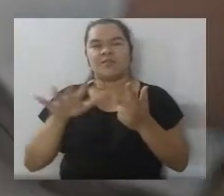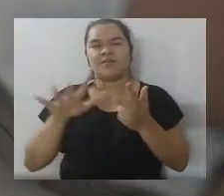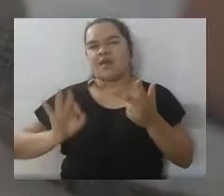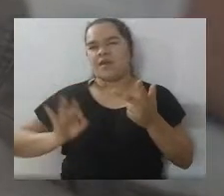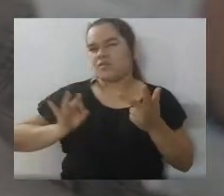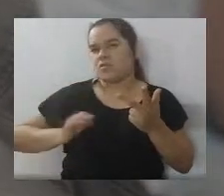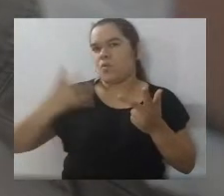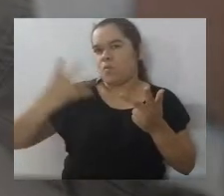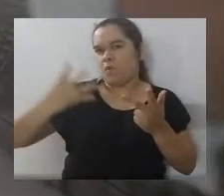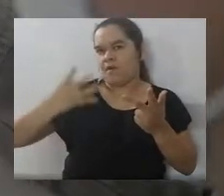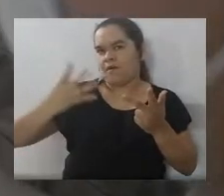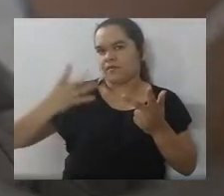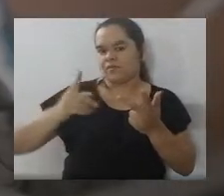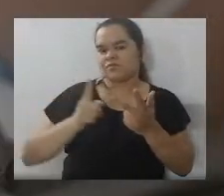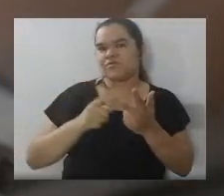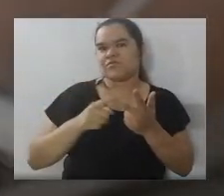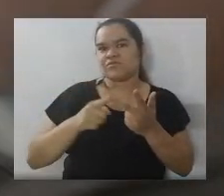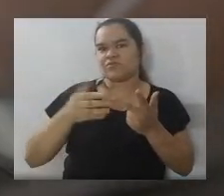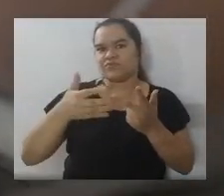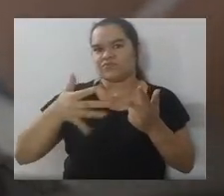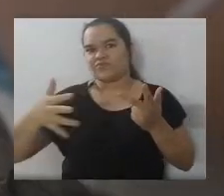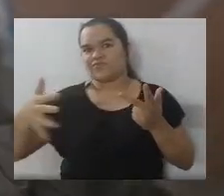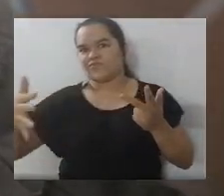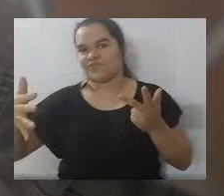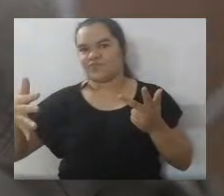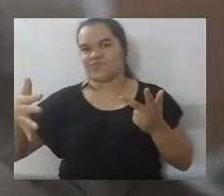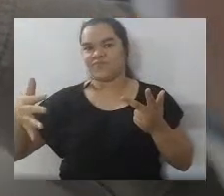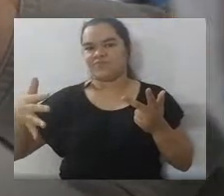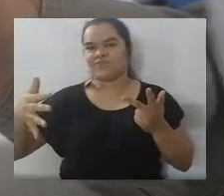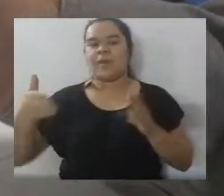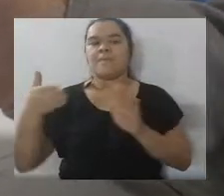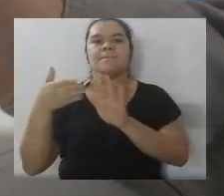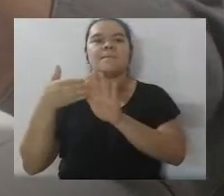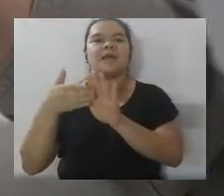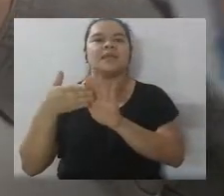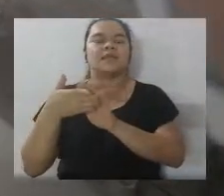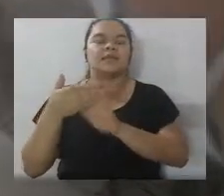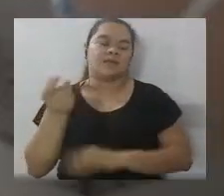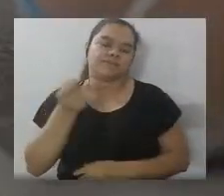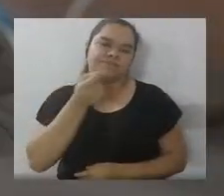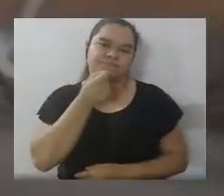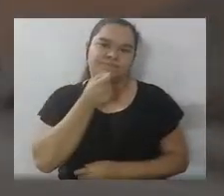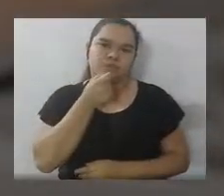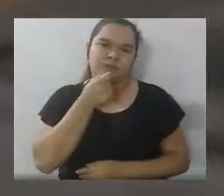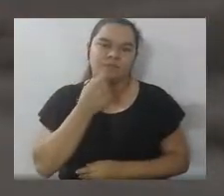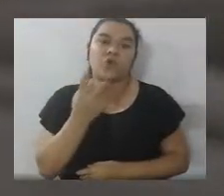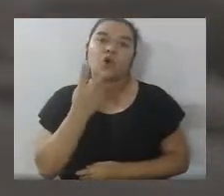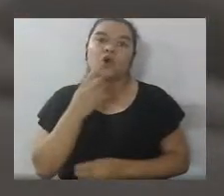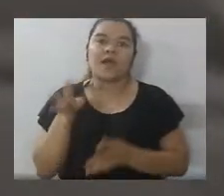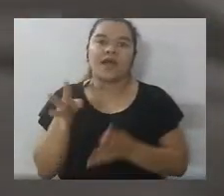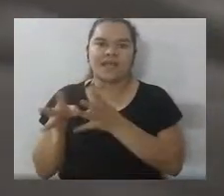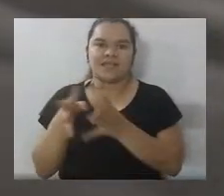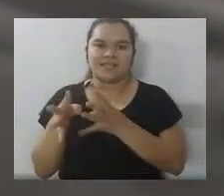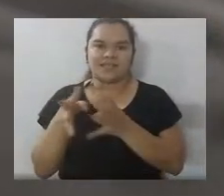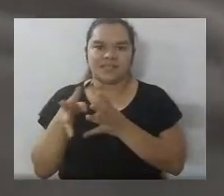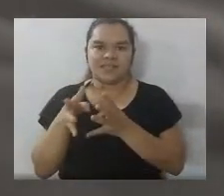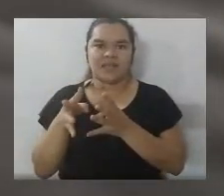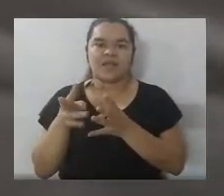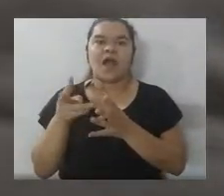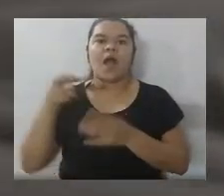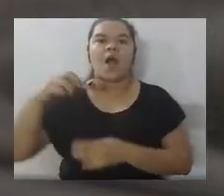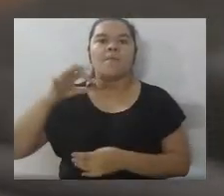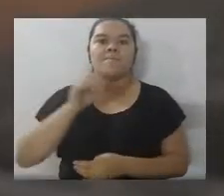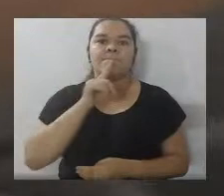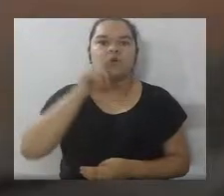de cuarto año, comenzamos a ver asignaturas como electrónica de potencia,